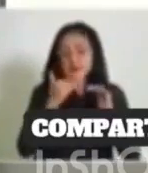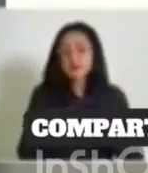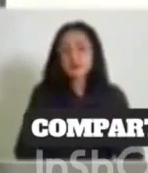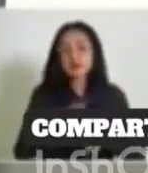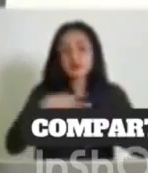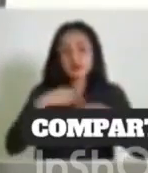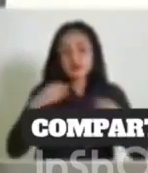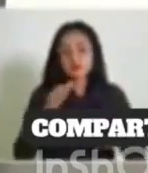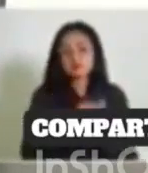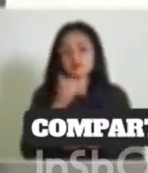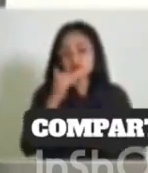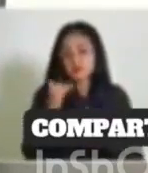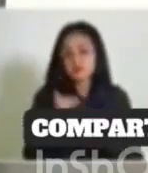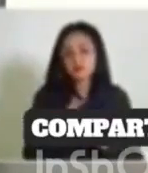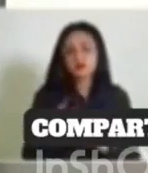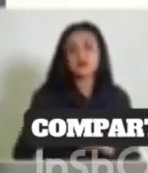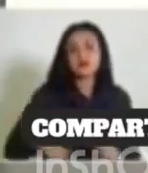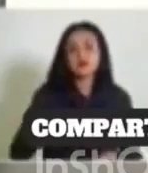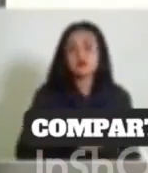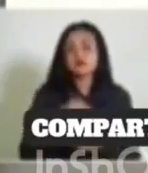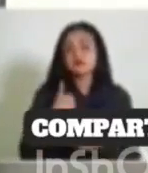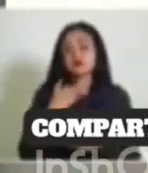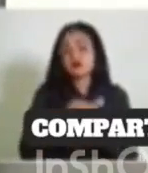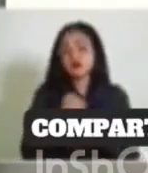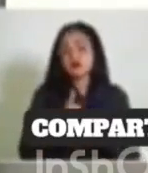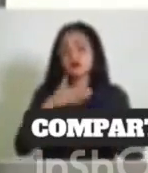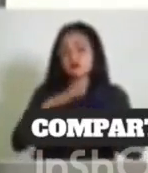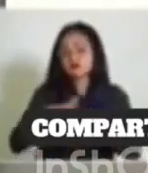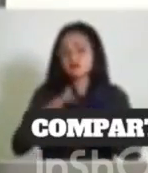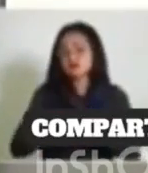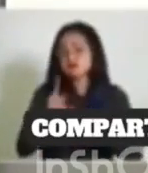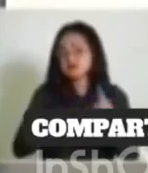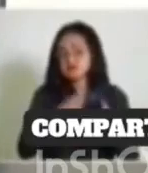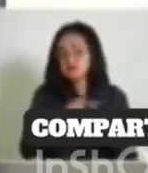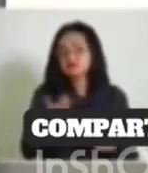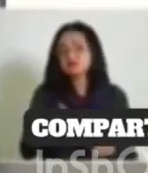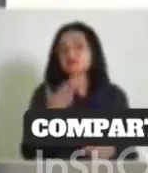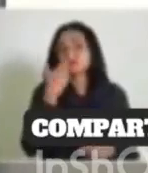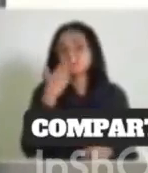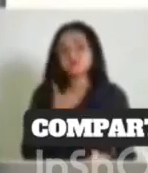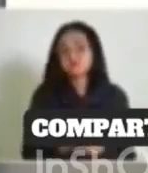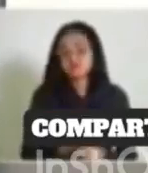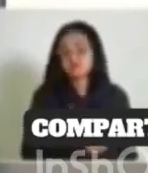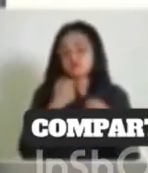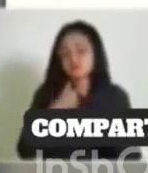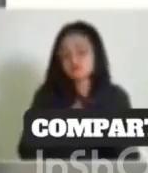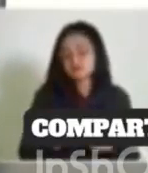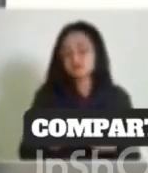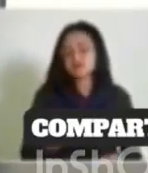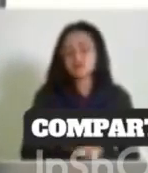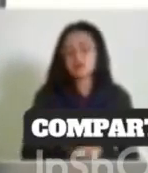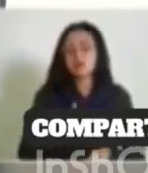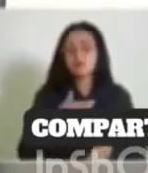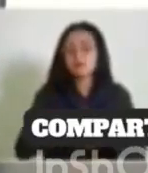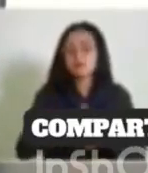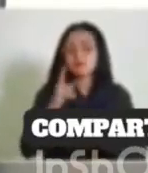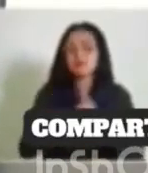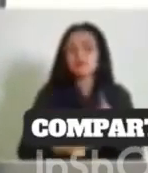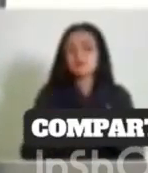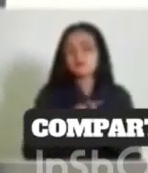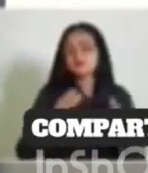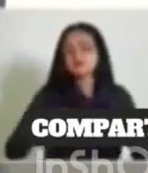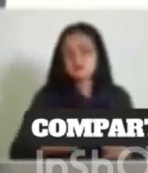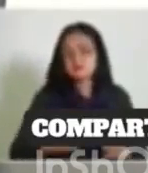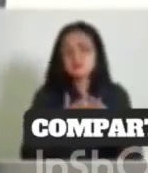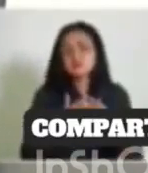de contagio. Y gobernador, este es un llamado más a la responsabilidad social empresarial e individual, un llamado a sumarse al pacto